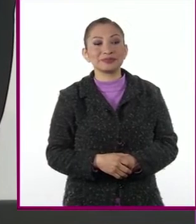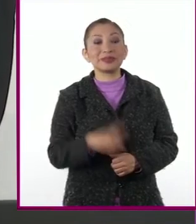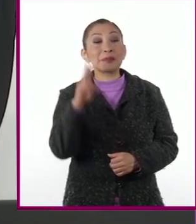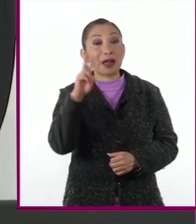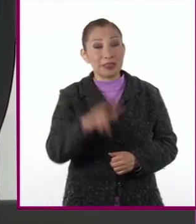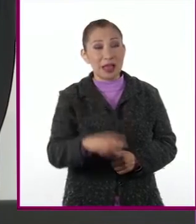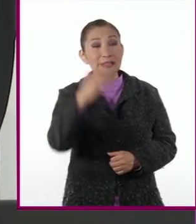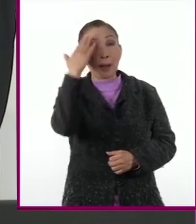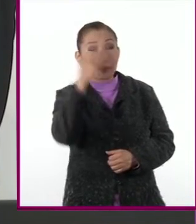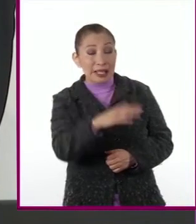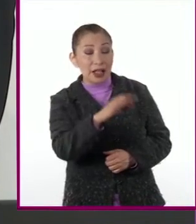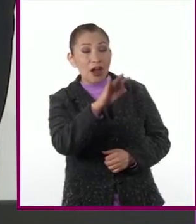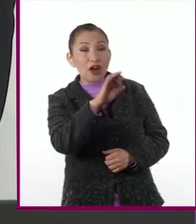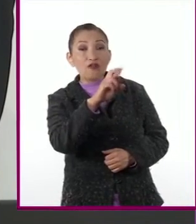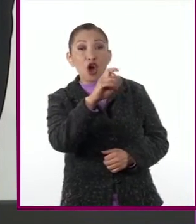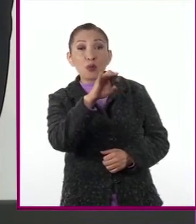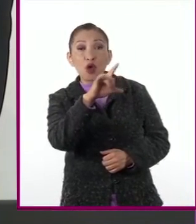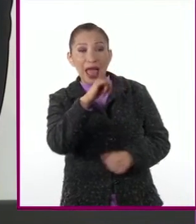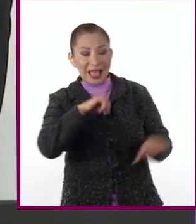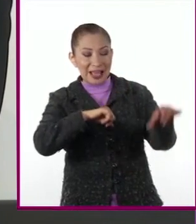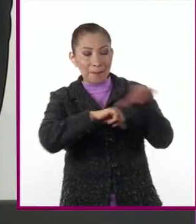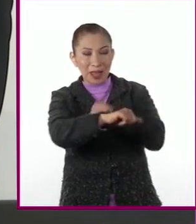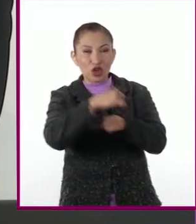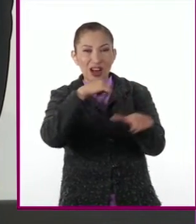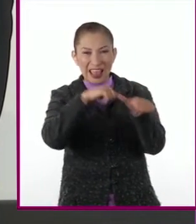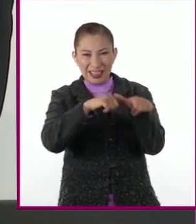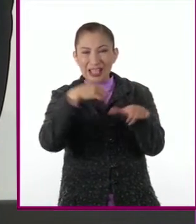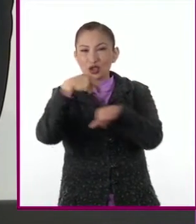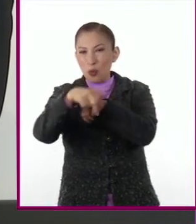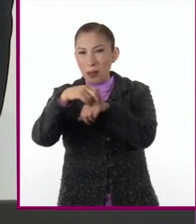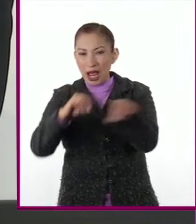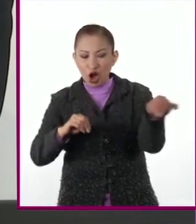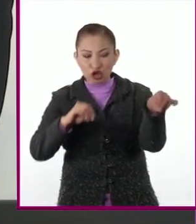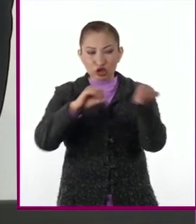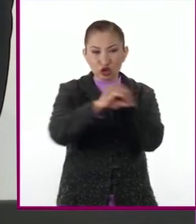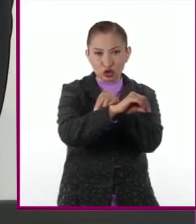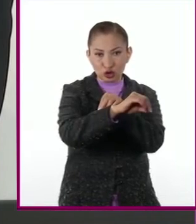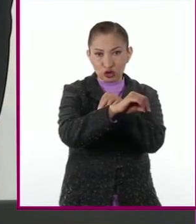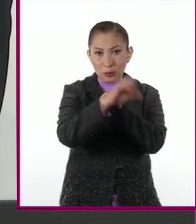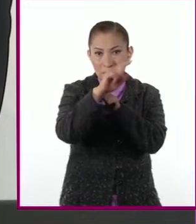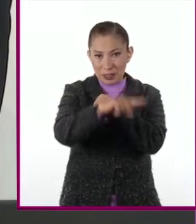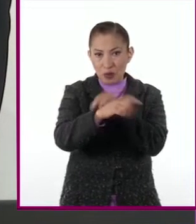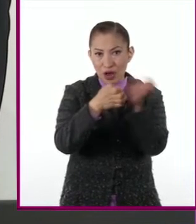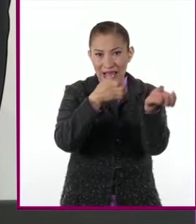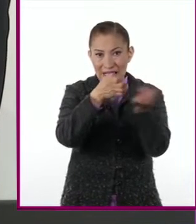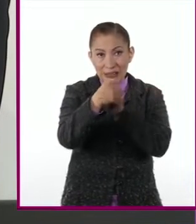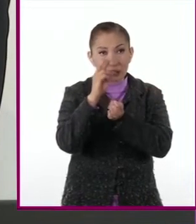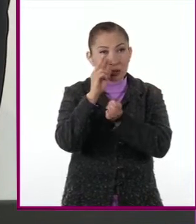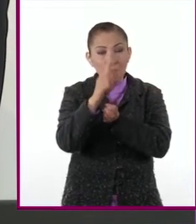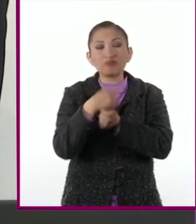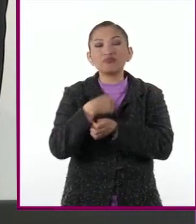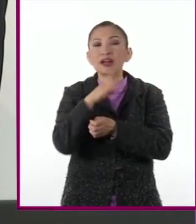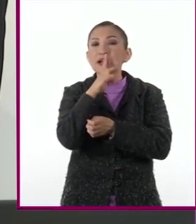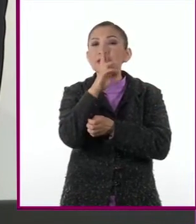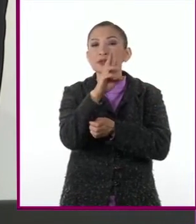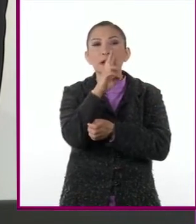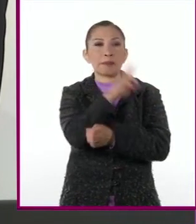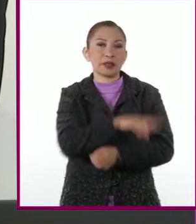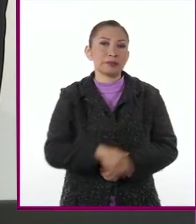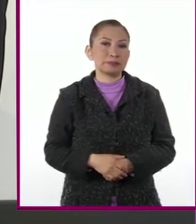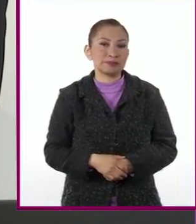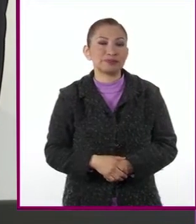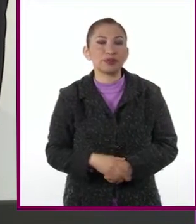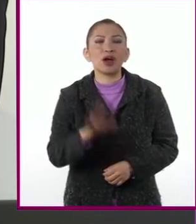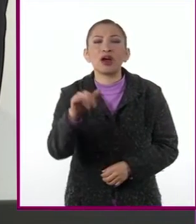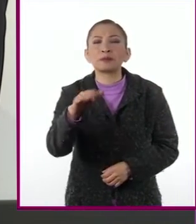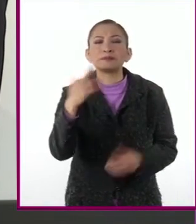Realmente, sabiendo la fórmula y sustituyendo correctamente los datos proporcionados en el ejercicio, logré resolverlo.